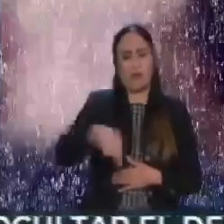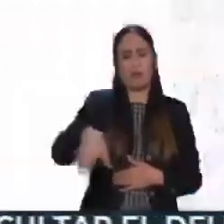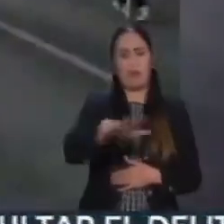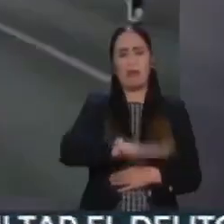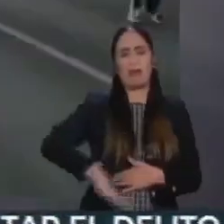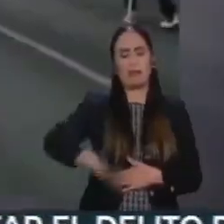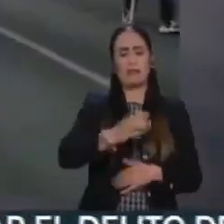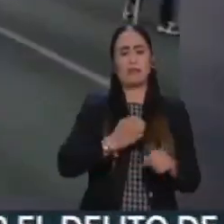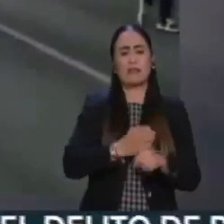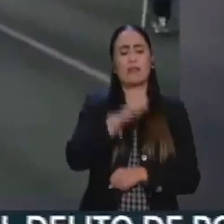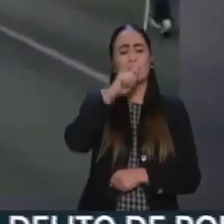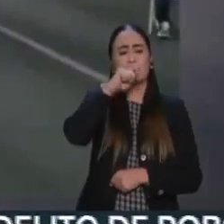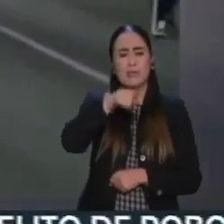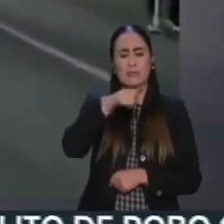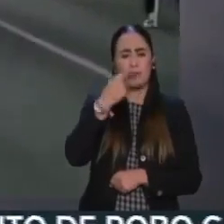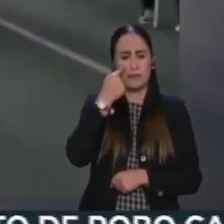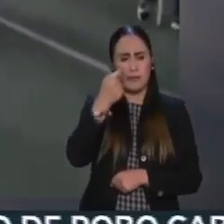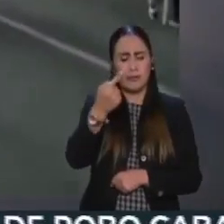nomás.